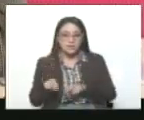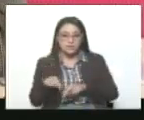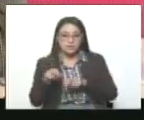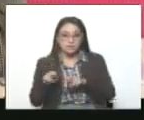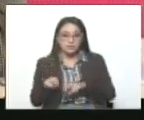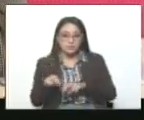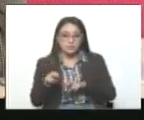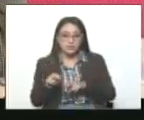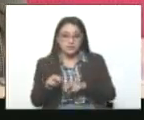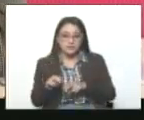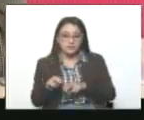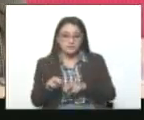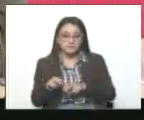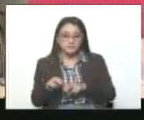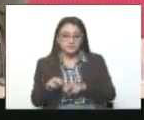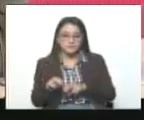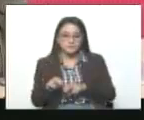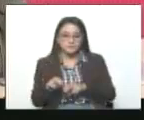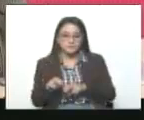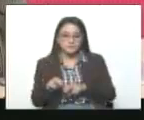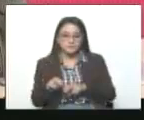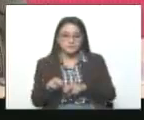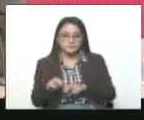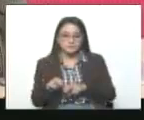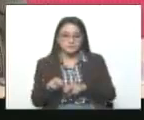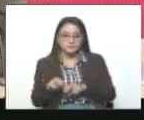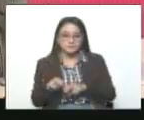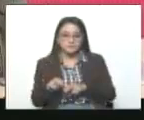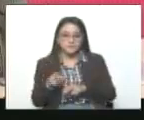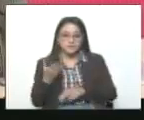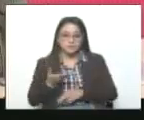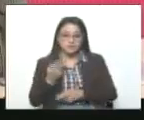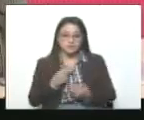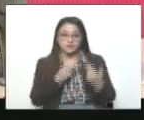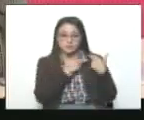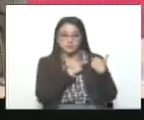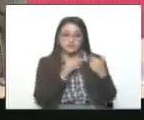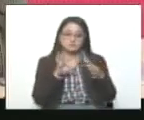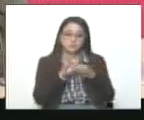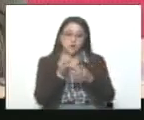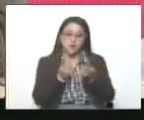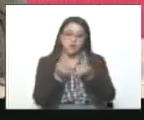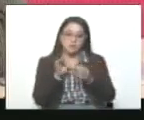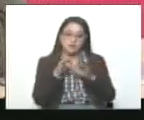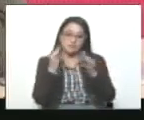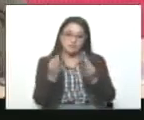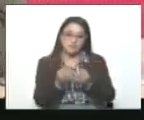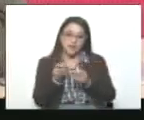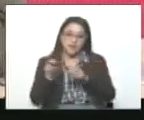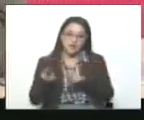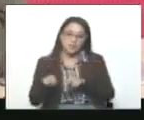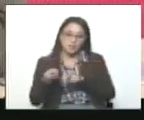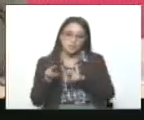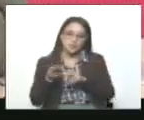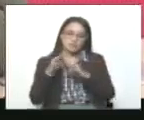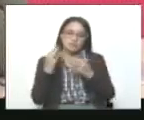urbana, periurbana, ¿verdad? Semirural, vinculada a la economía familiar, la agricultura